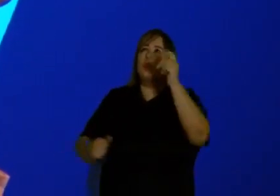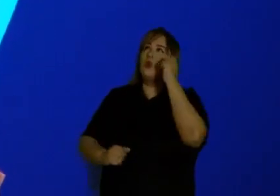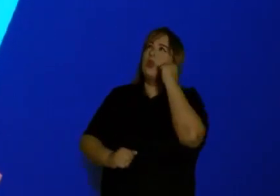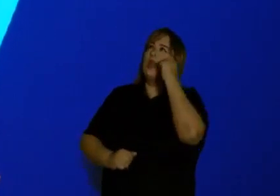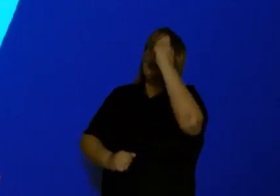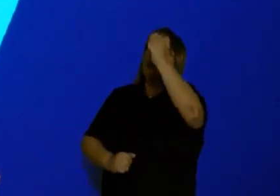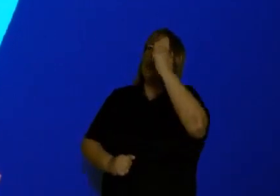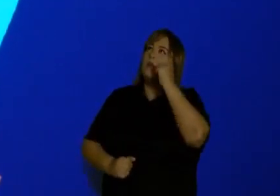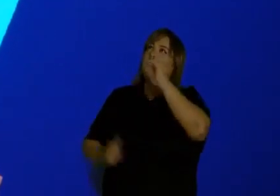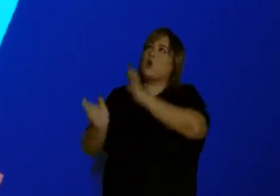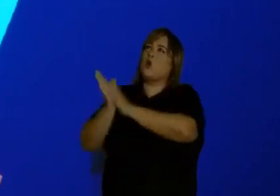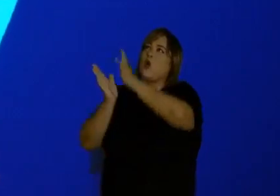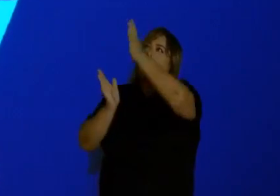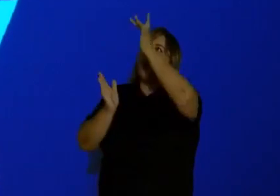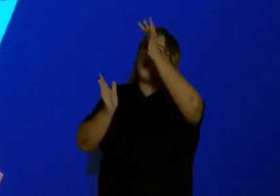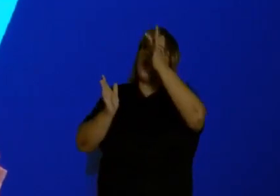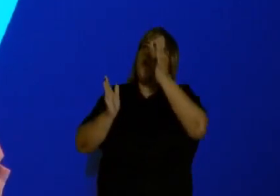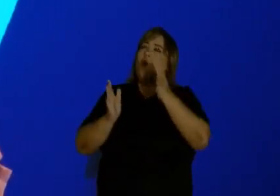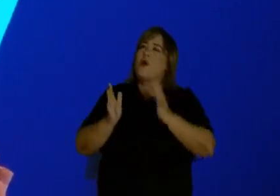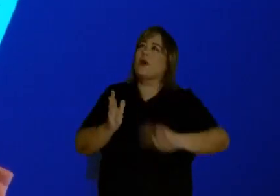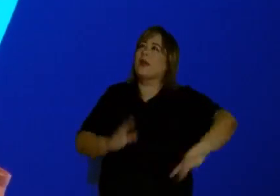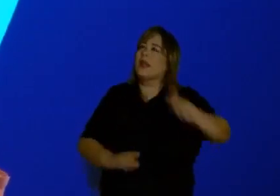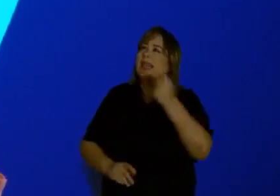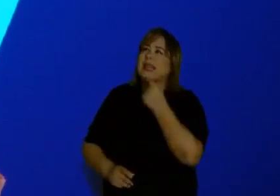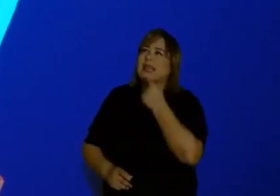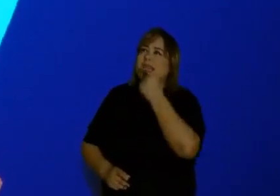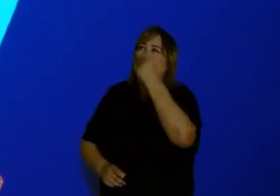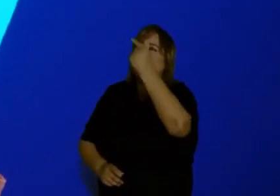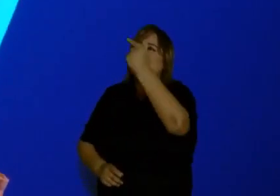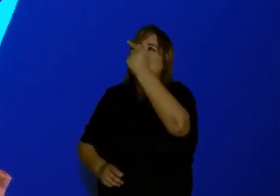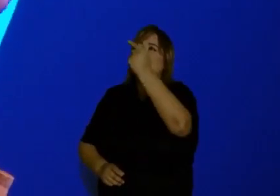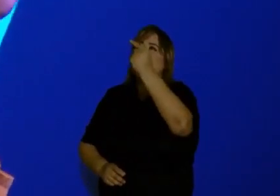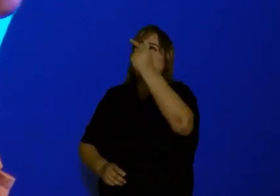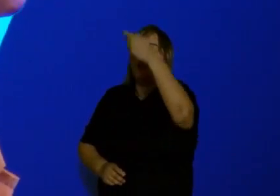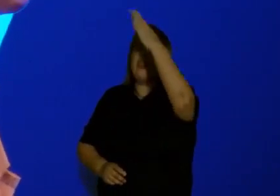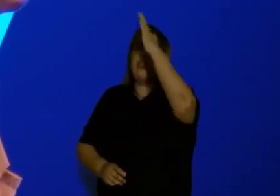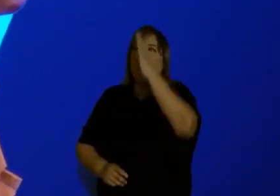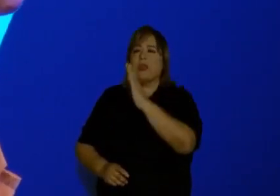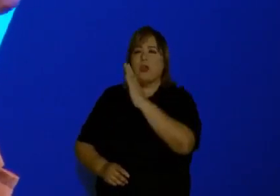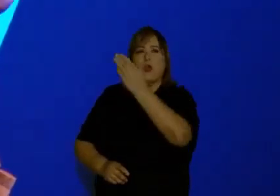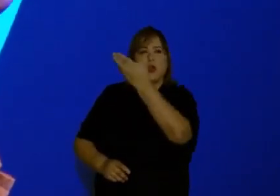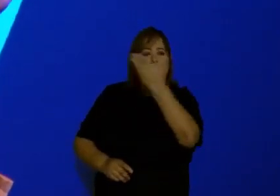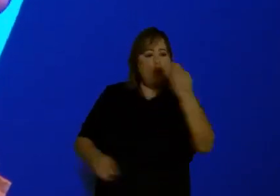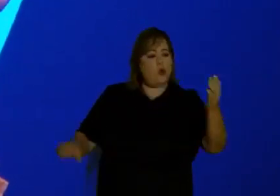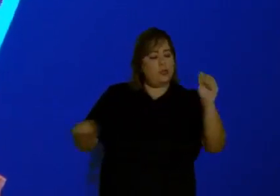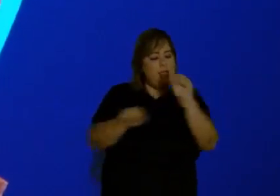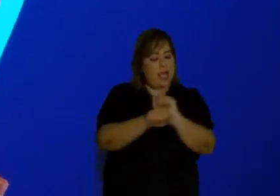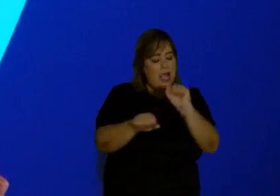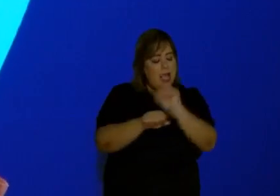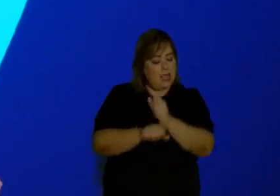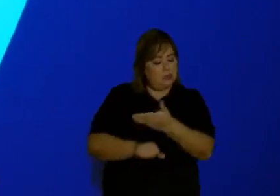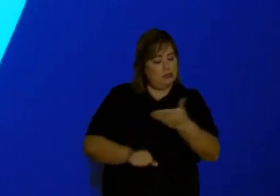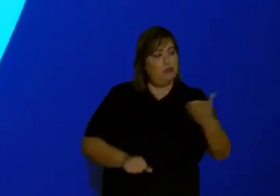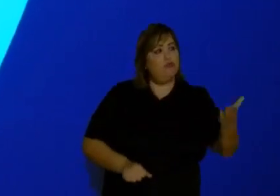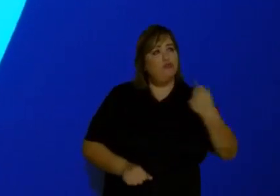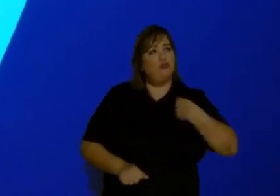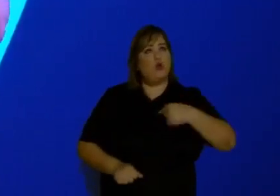el firmamento anuncia las obras de tus manos, así nosotros, como tu